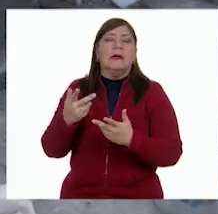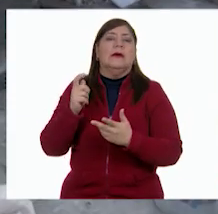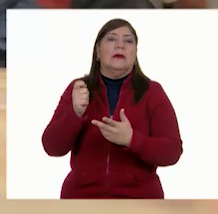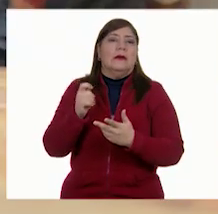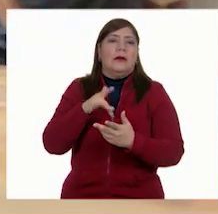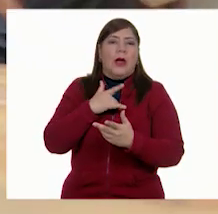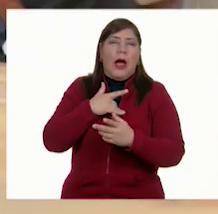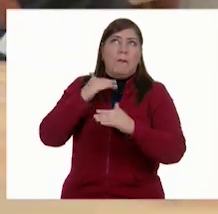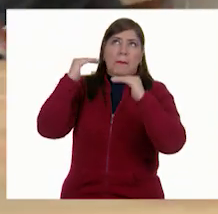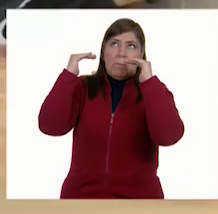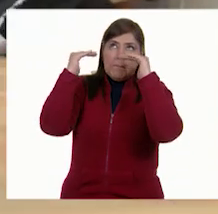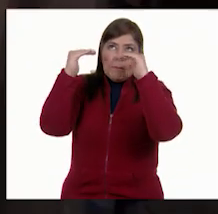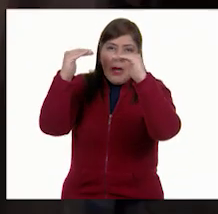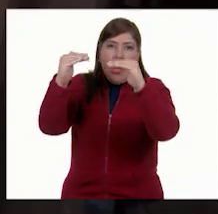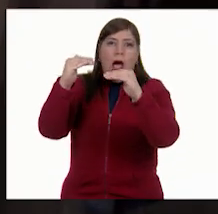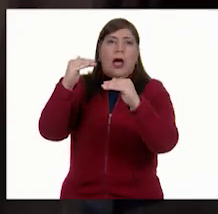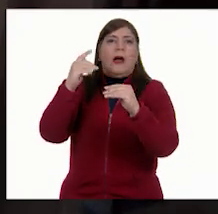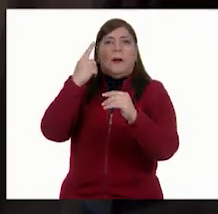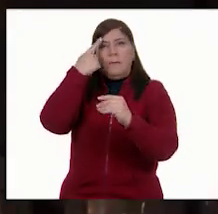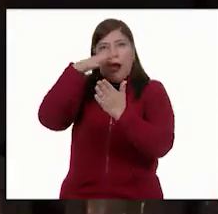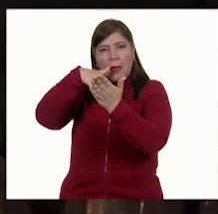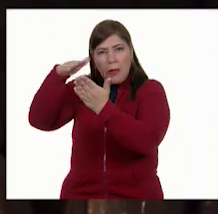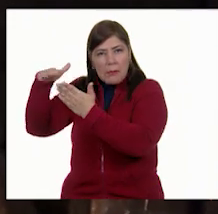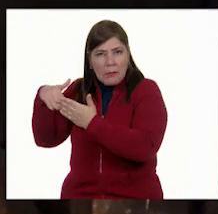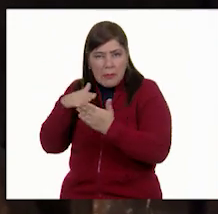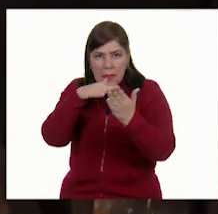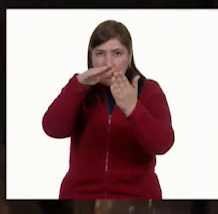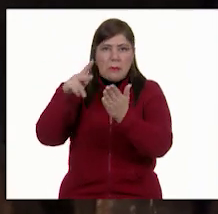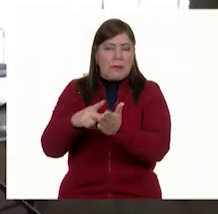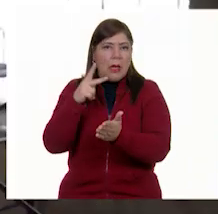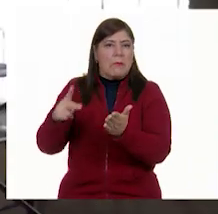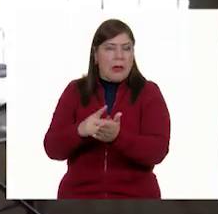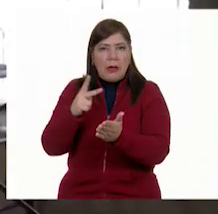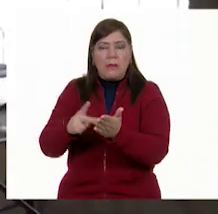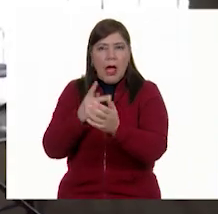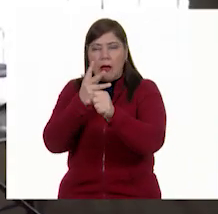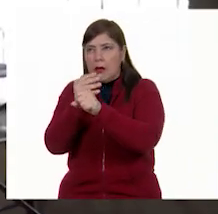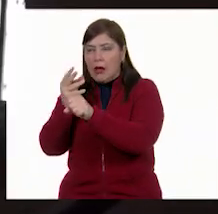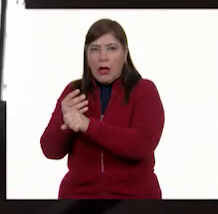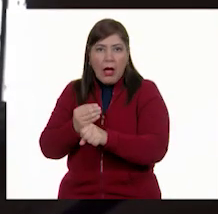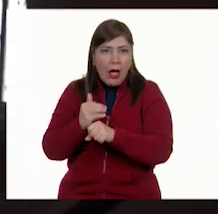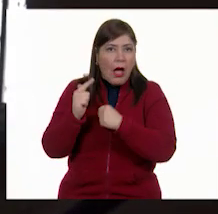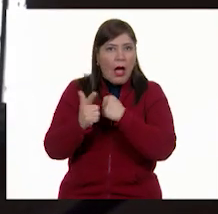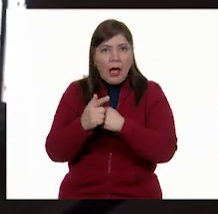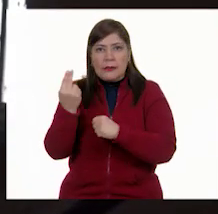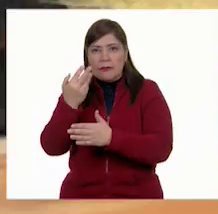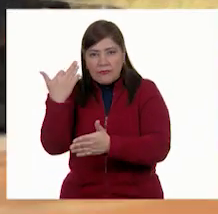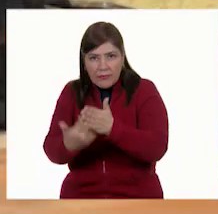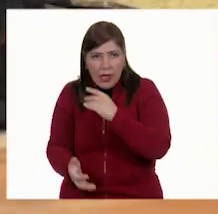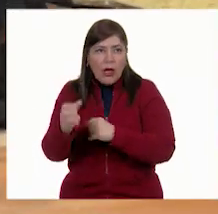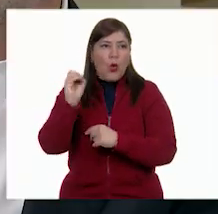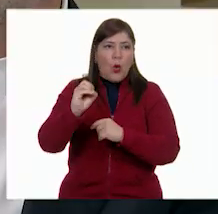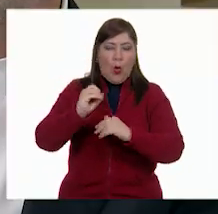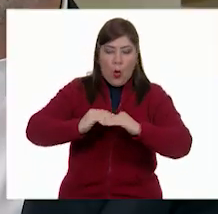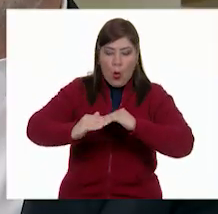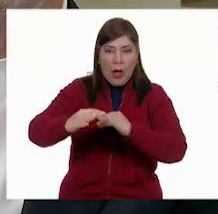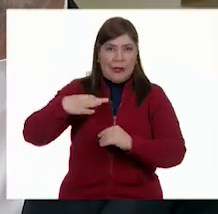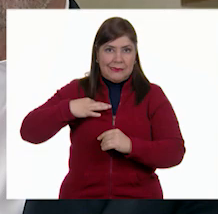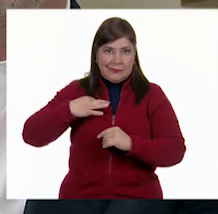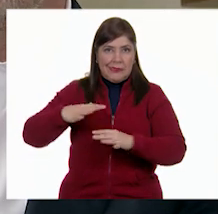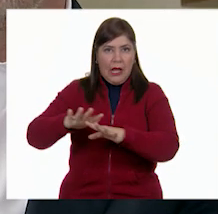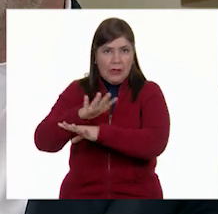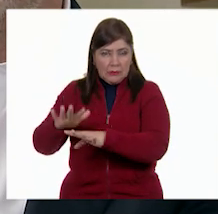podido impermeabilizar, se ha estado repintando las veces que ha sido necesario, se han cambiado algunas de las alfombras,